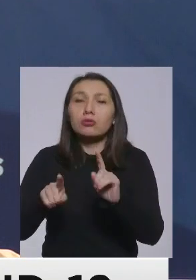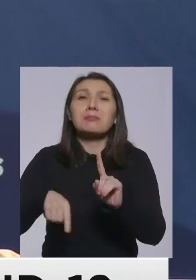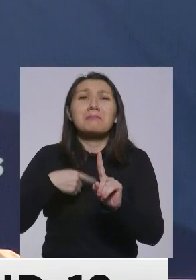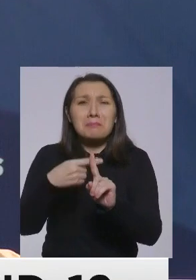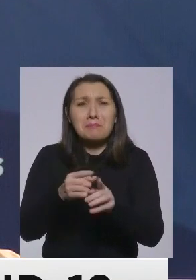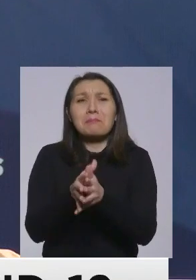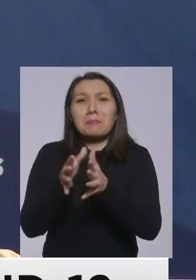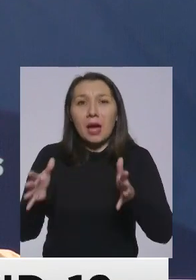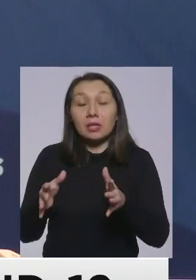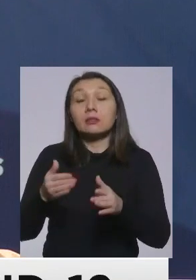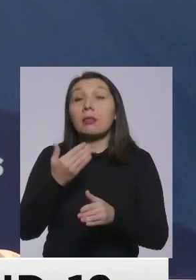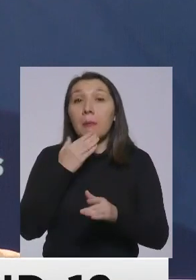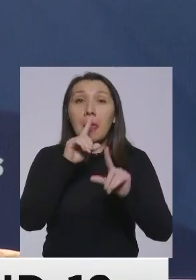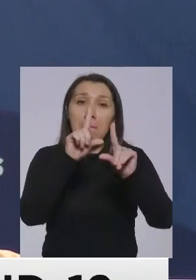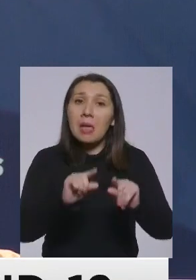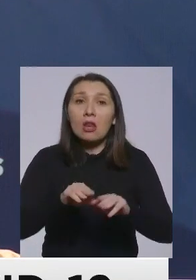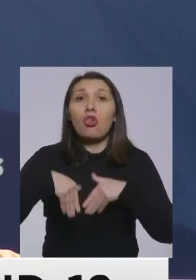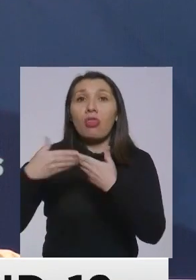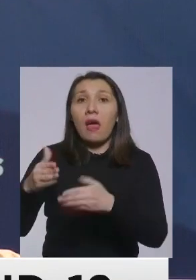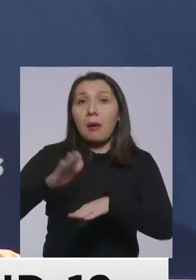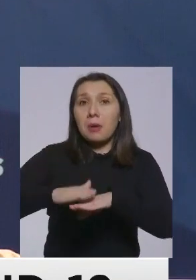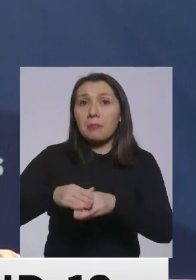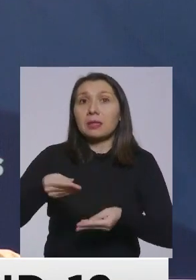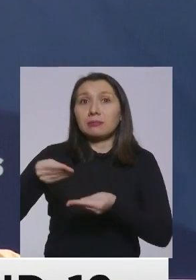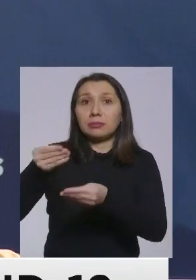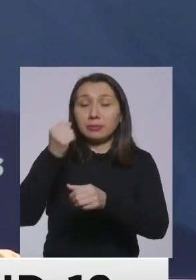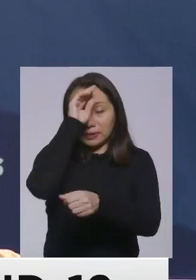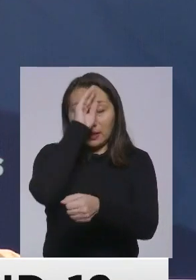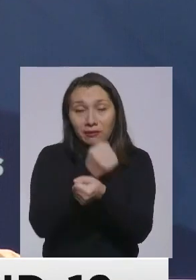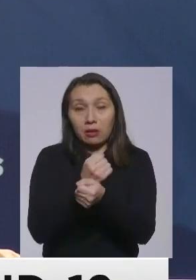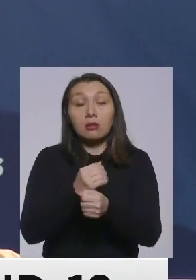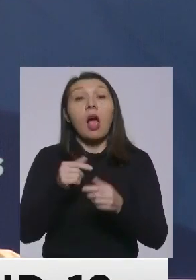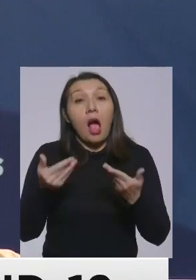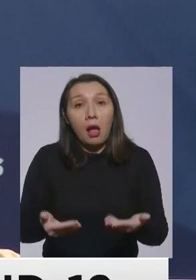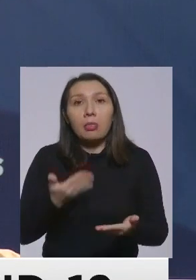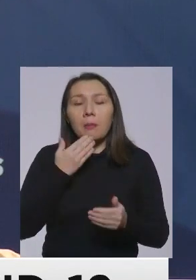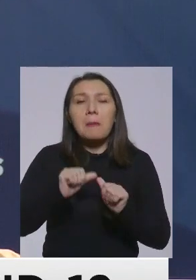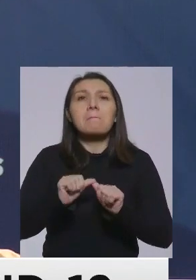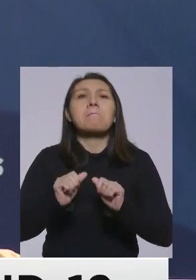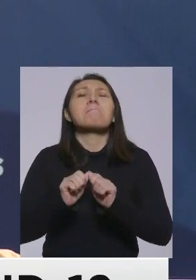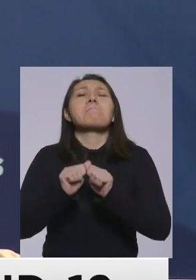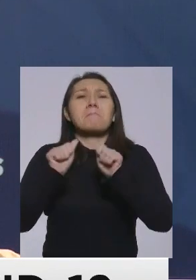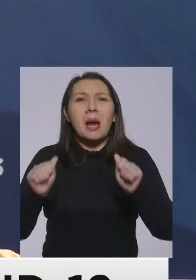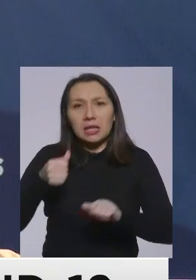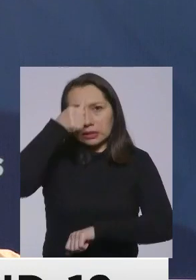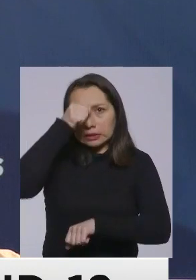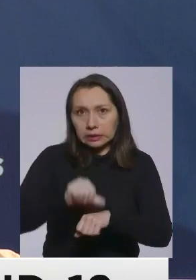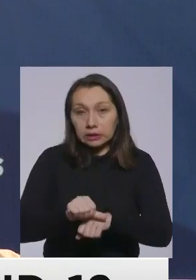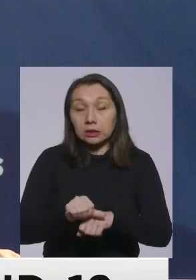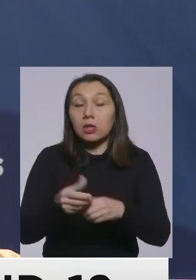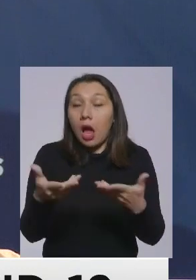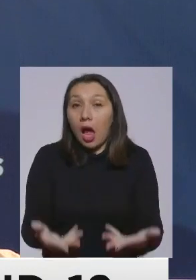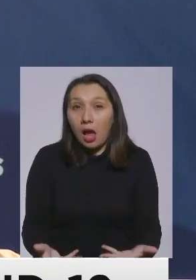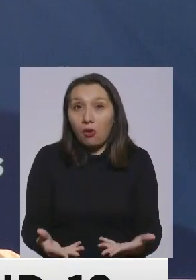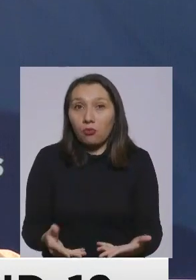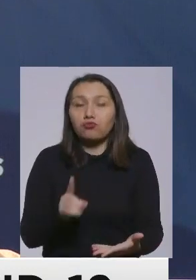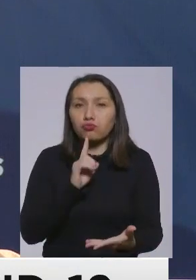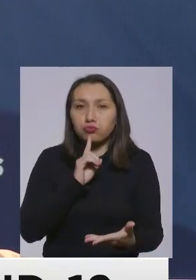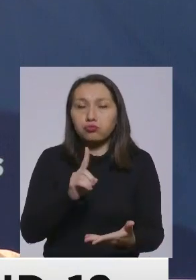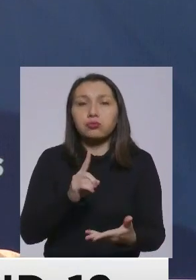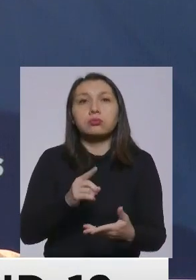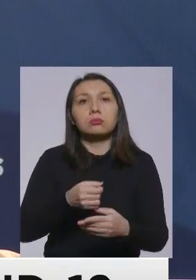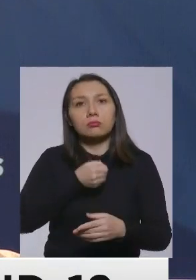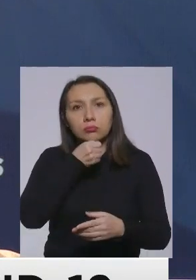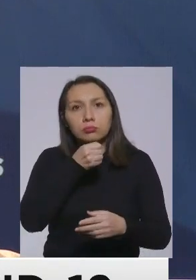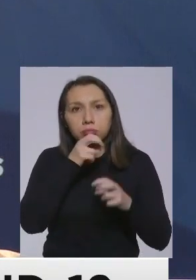se disminuyen los permisos y se aumentan las sanciones hoy día tendríamos una